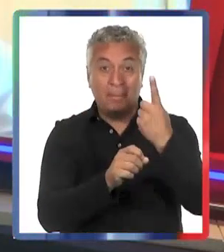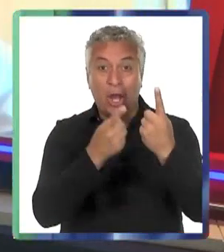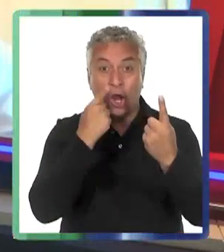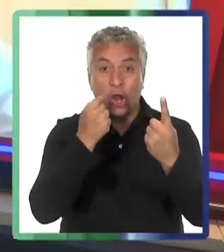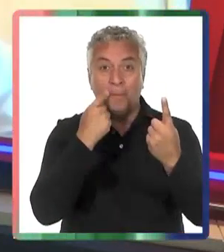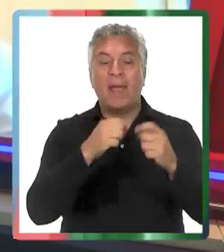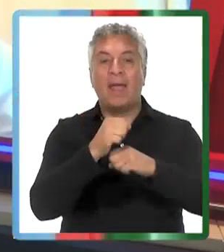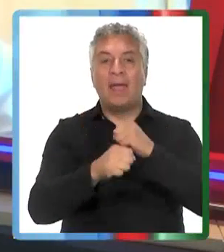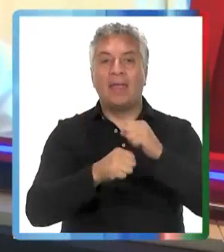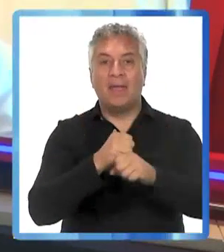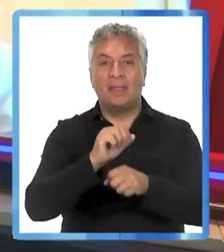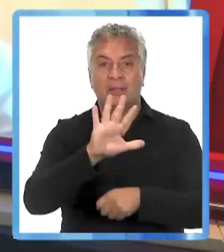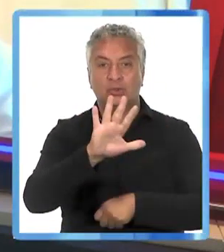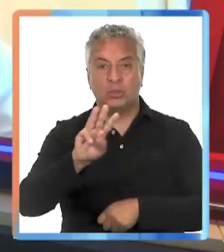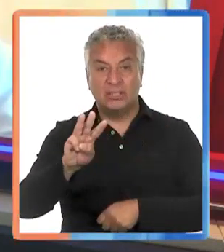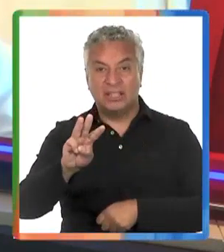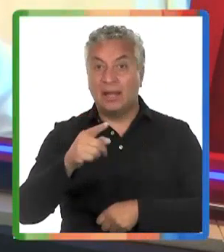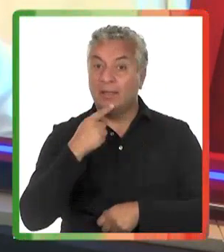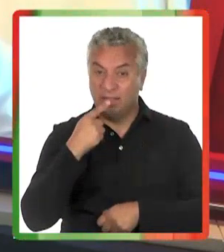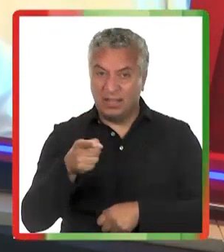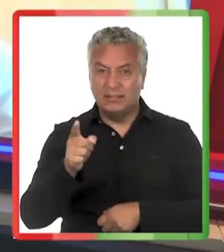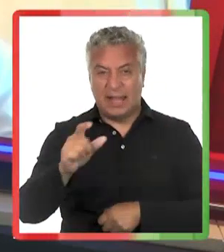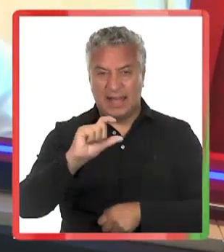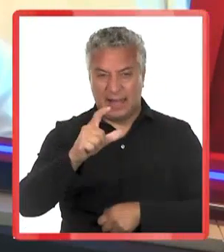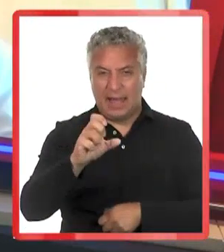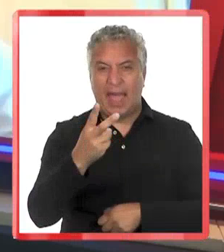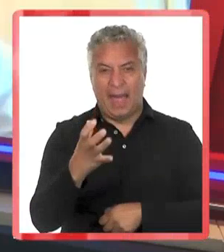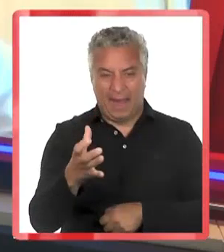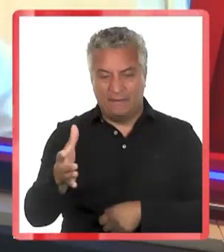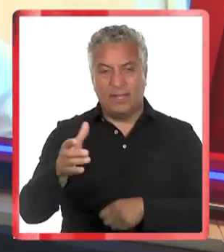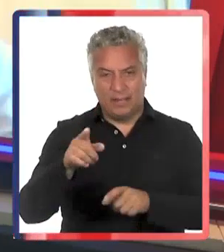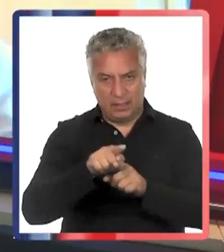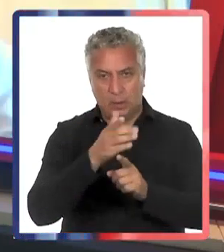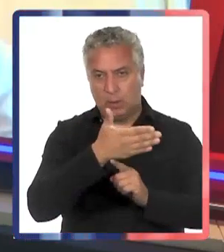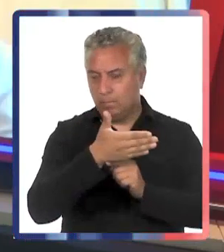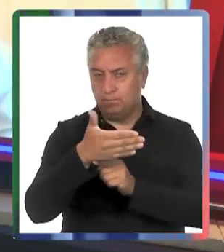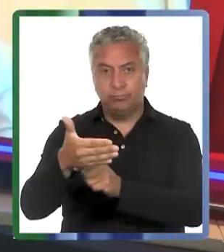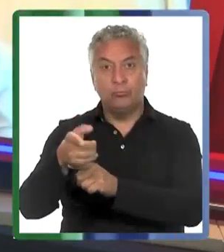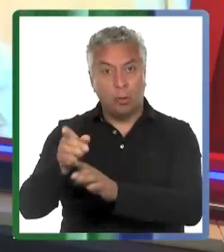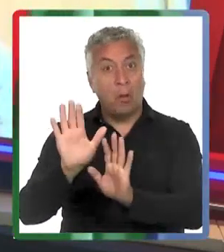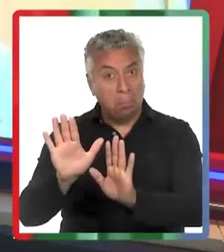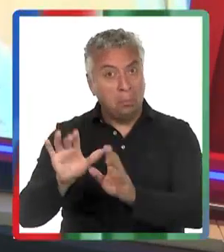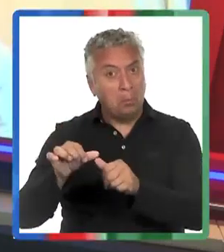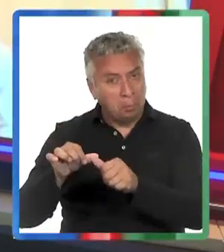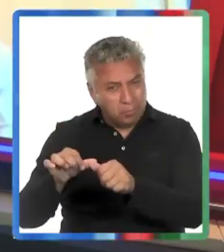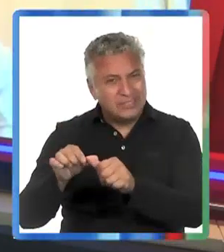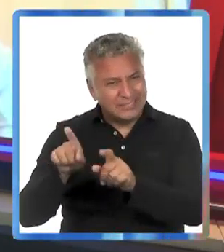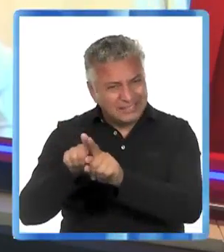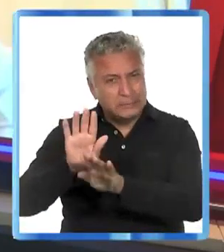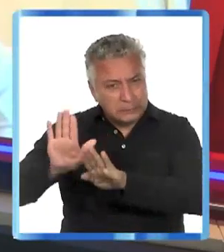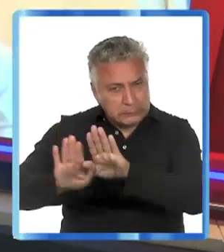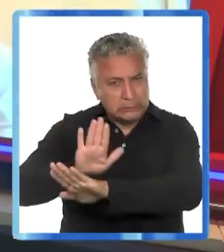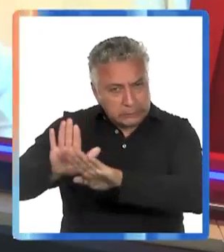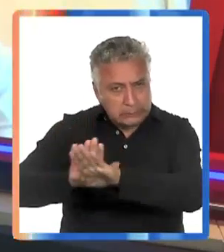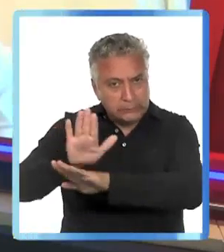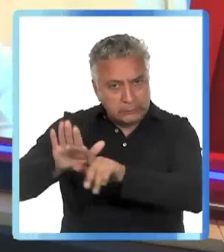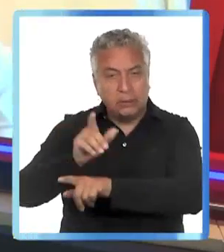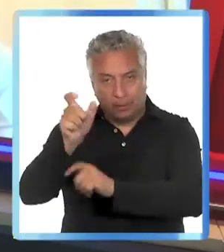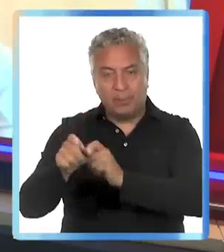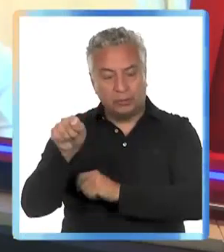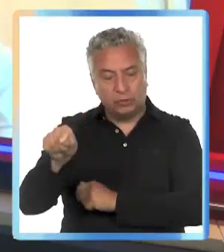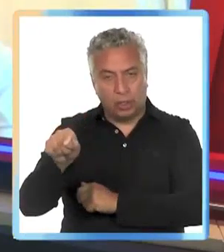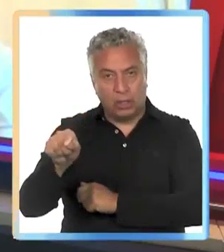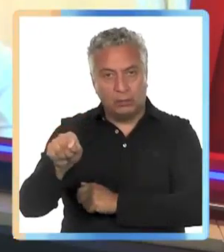Este primer caso, un hombre de 53 años con un cuadro, dicen, grave de influenza, de acuerdo a la información oficial, pero estable afortunadamente y está